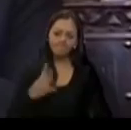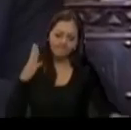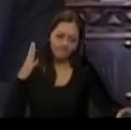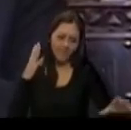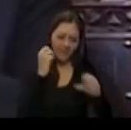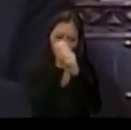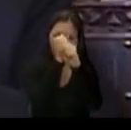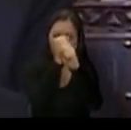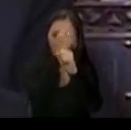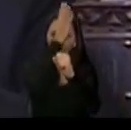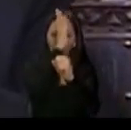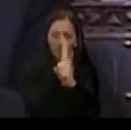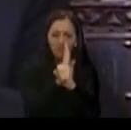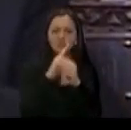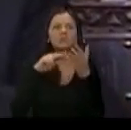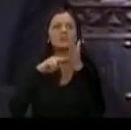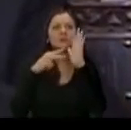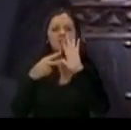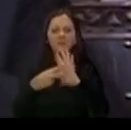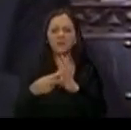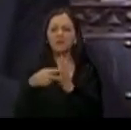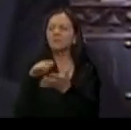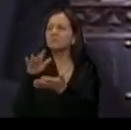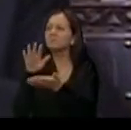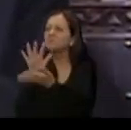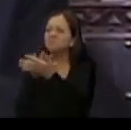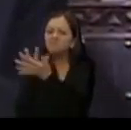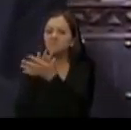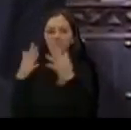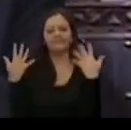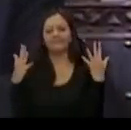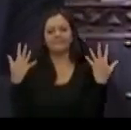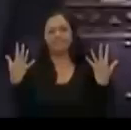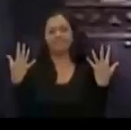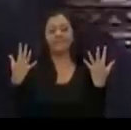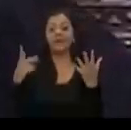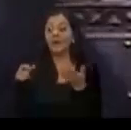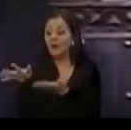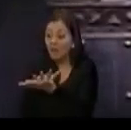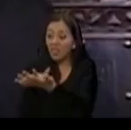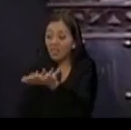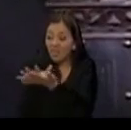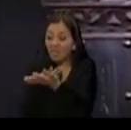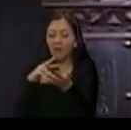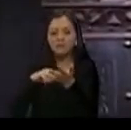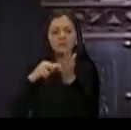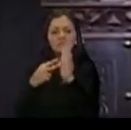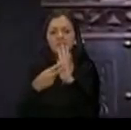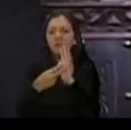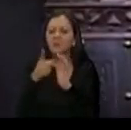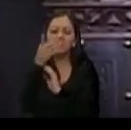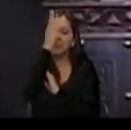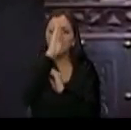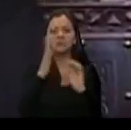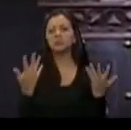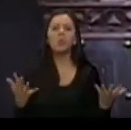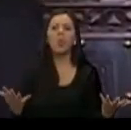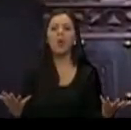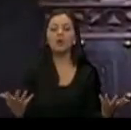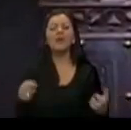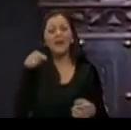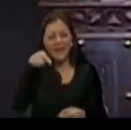tinieblas. Si queremos seguir en las tinieblas, quiere decir que nos apartamos de Cristo. Y eso es esencial en